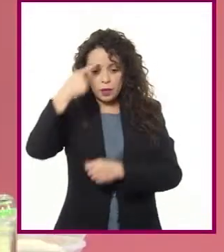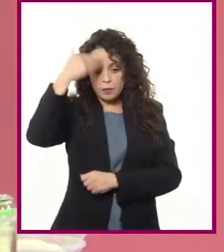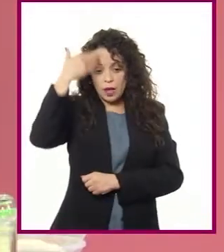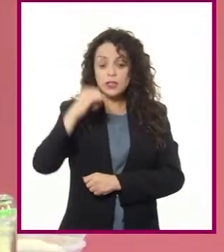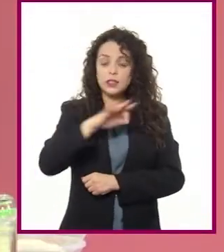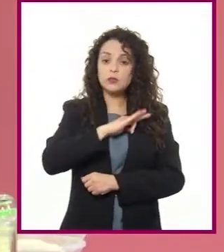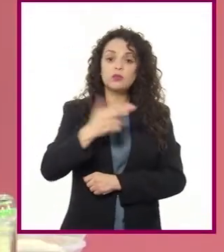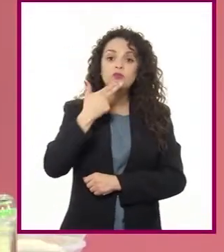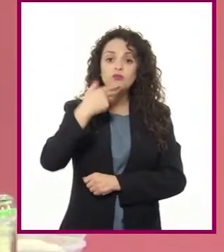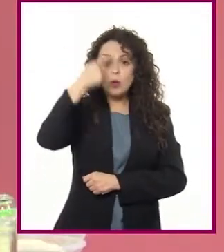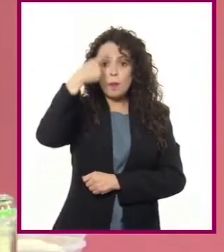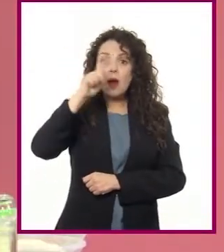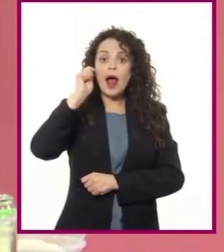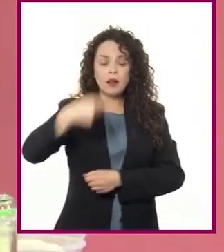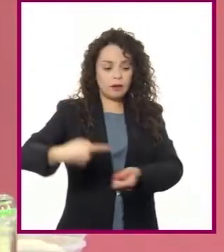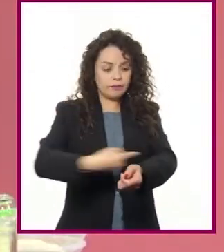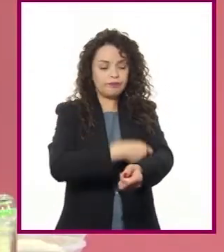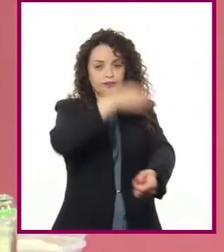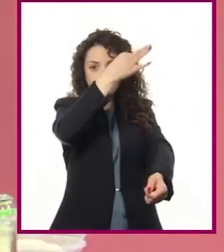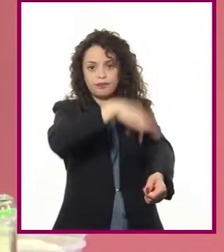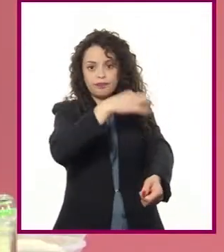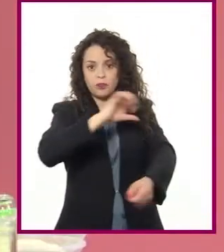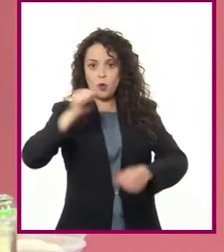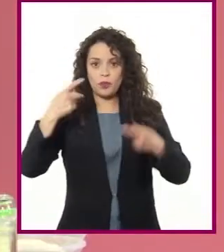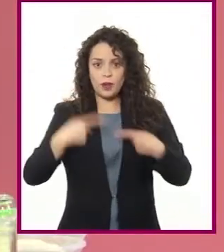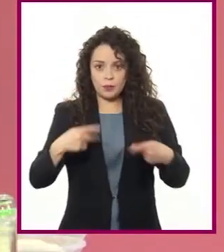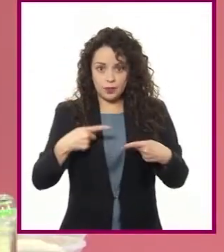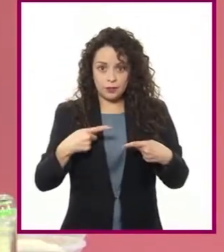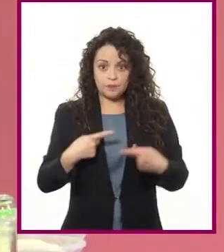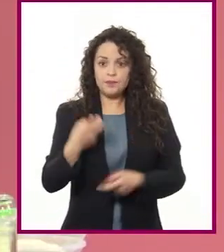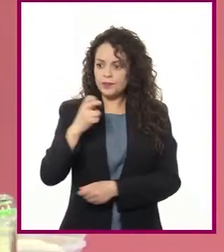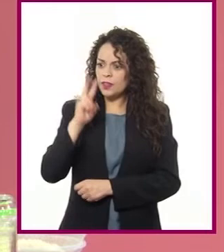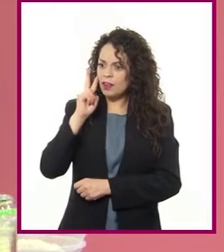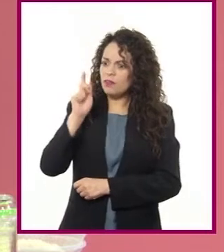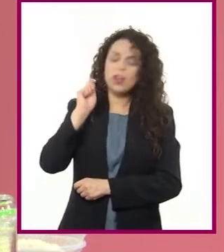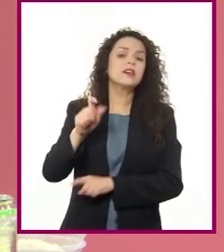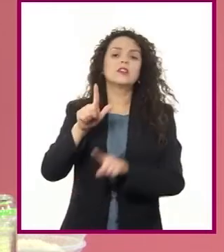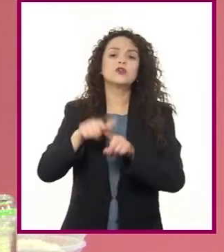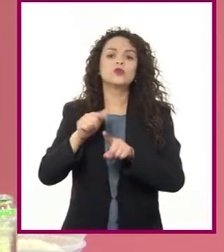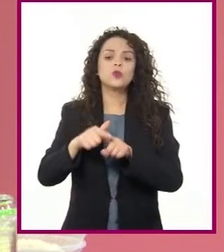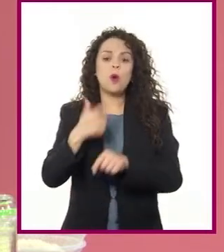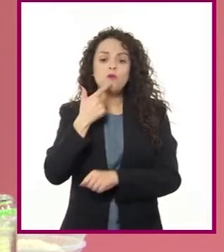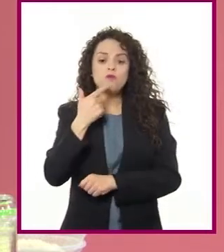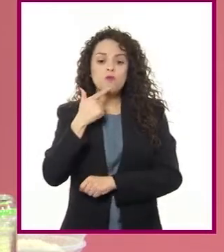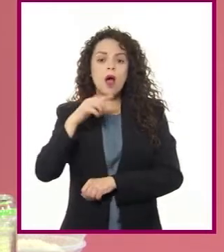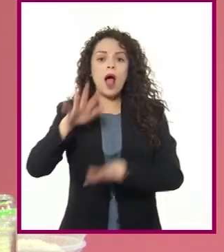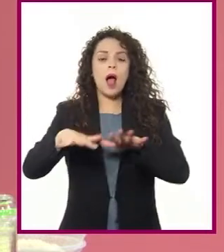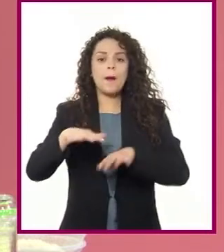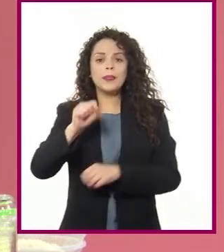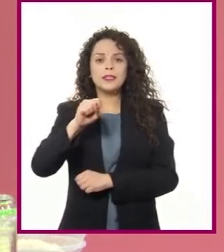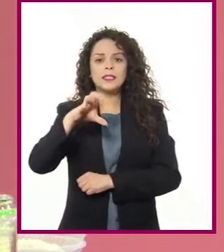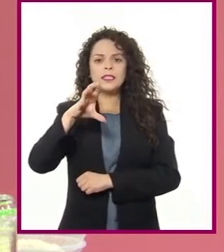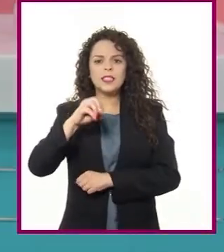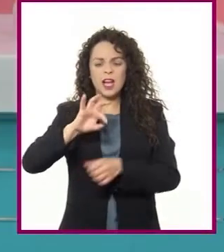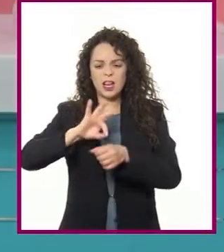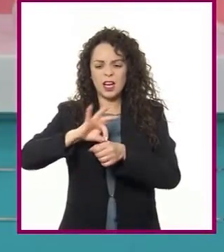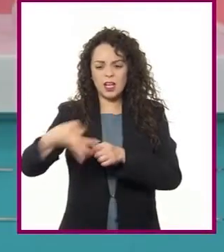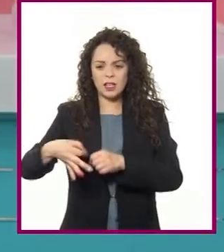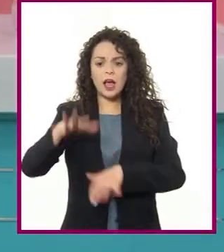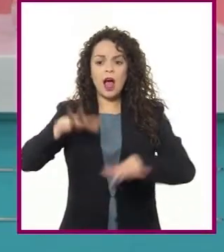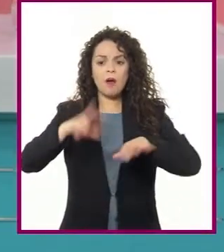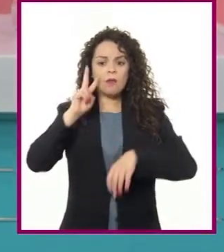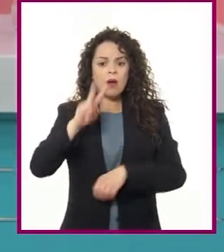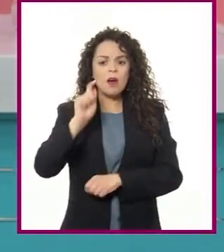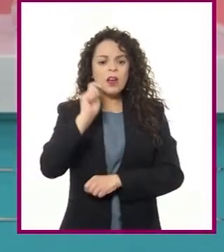Cuando nos cortamos podemos ver un líquido color rojo que al secarse forma una costra. En En ocasiones también se puede observar un líquido